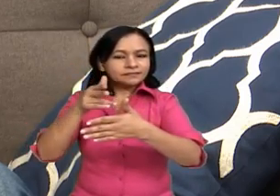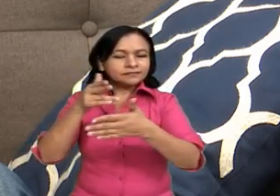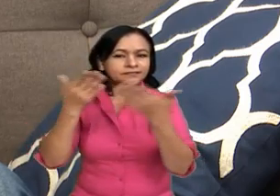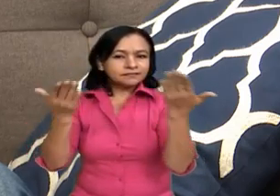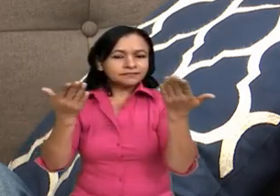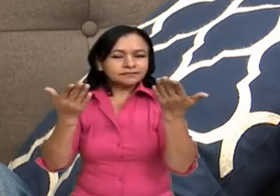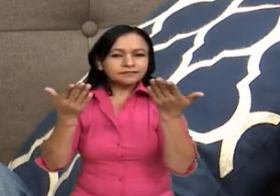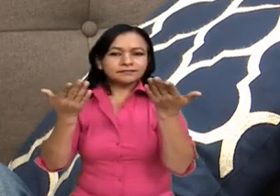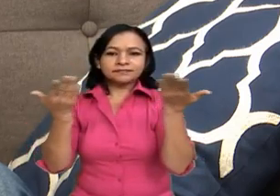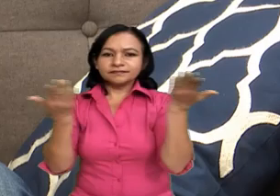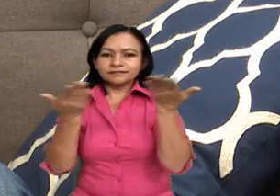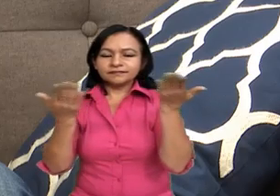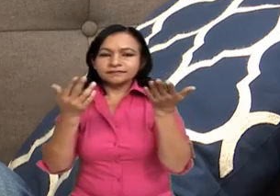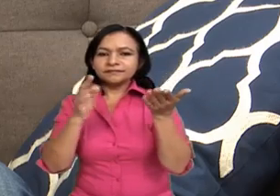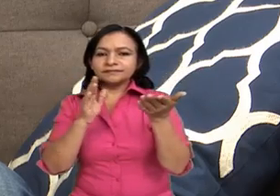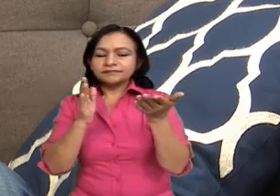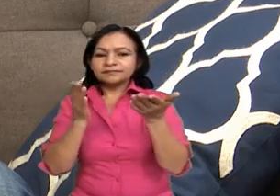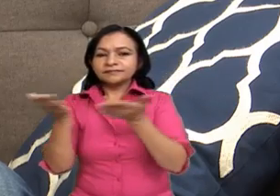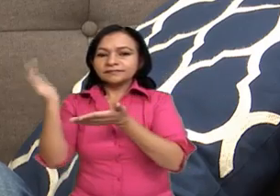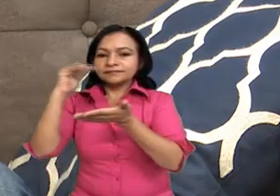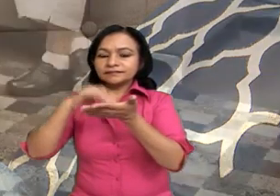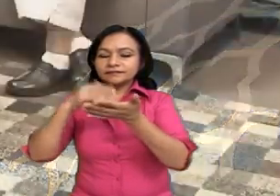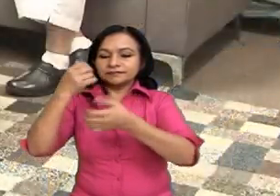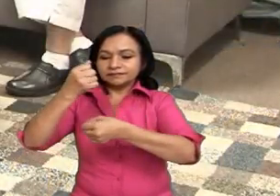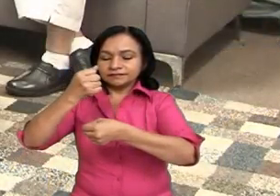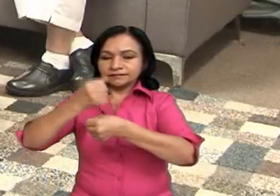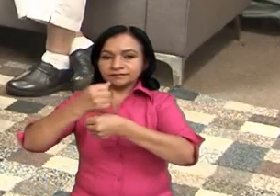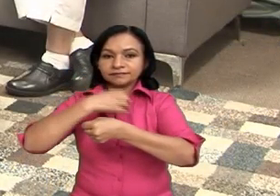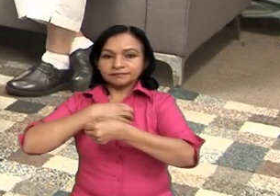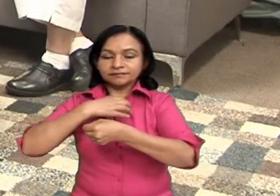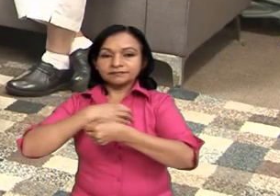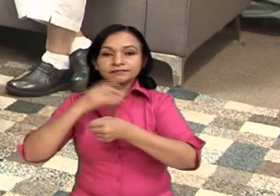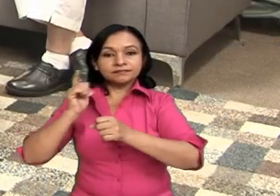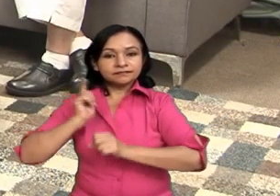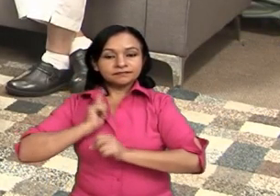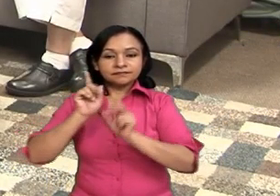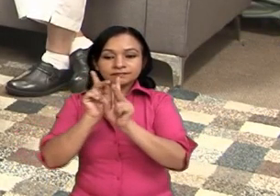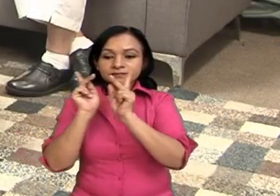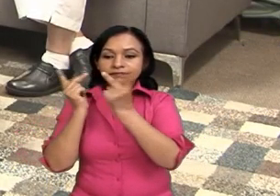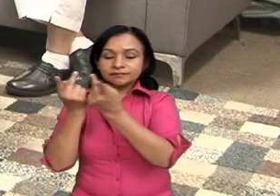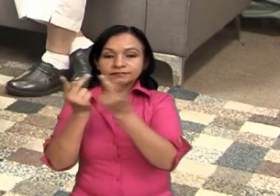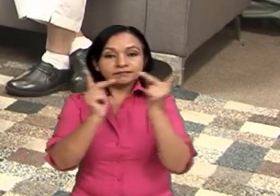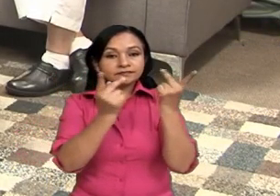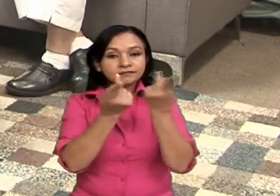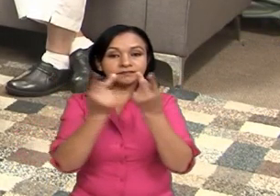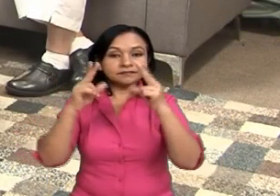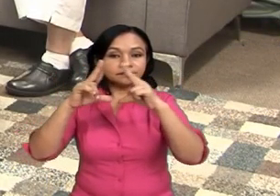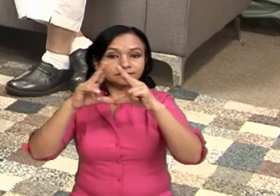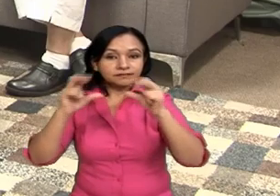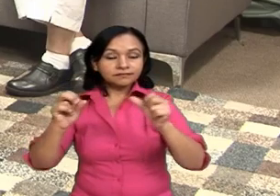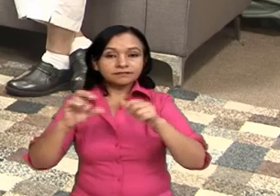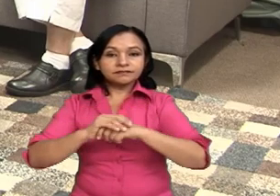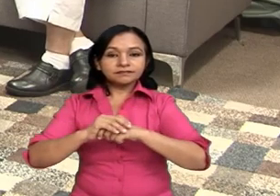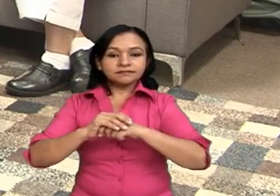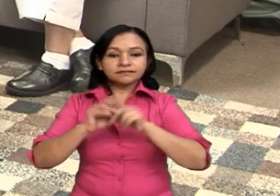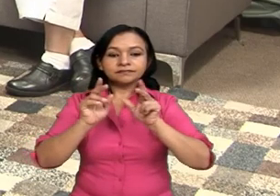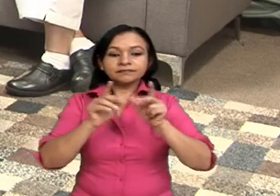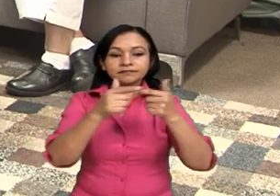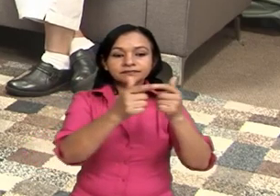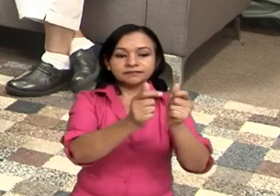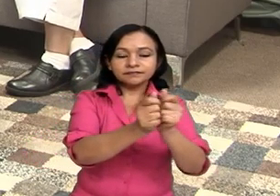ese planteamiento a partir de esas reivindicaciones que han experimentado el pueblo nicaragüense en general, pero también en lo particular también